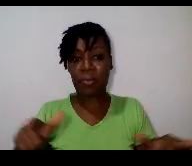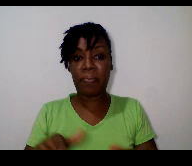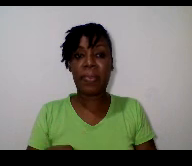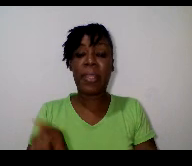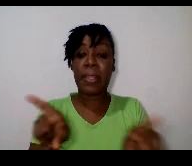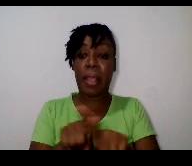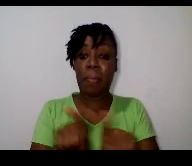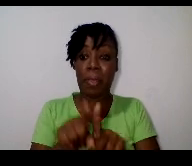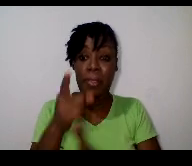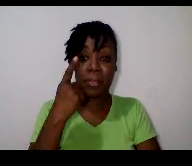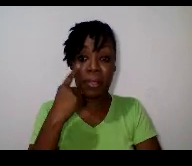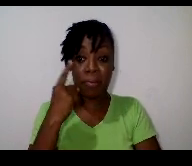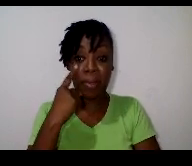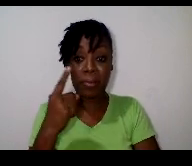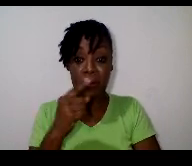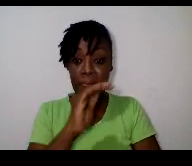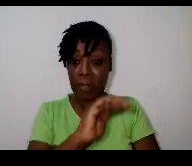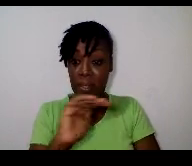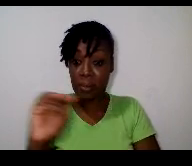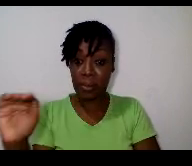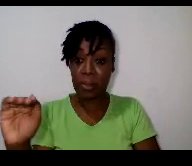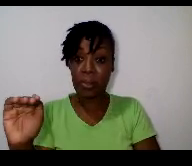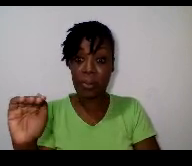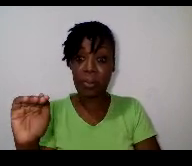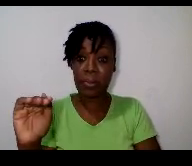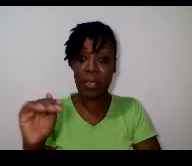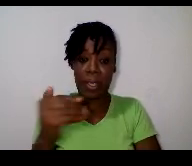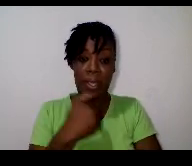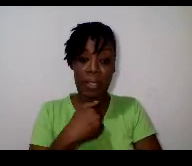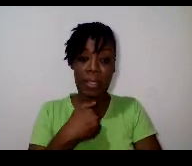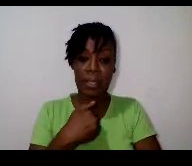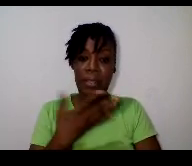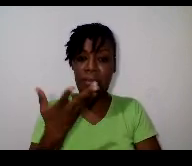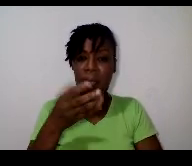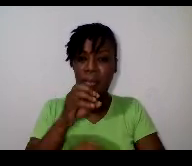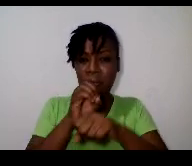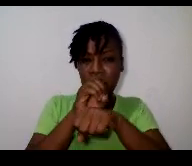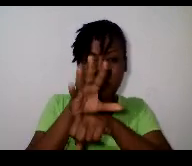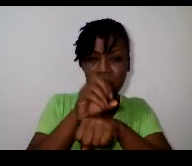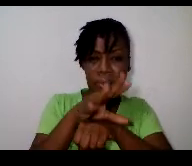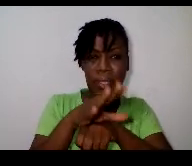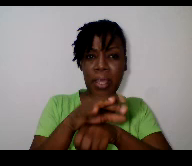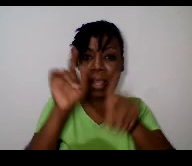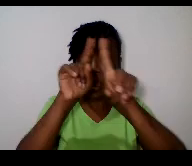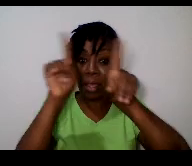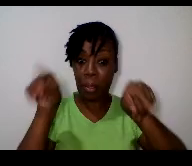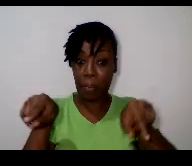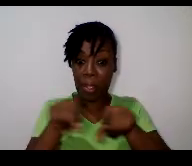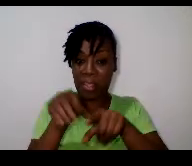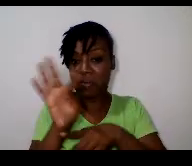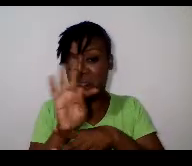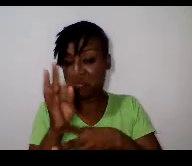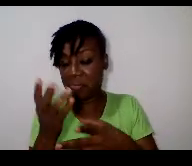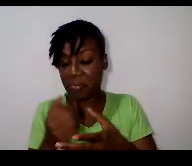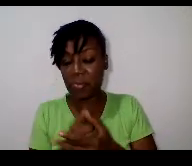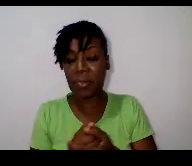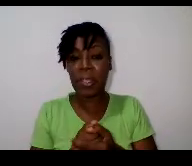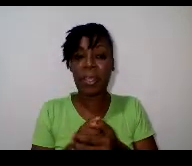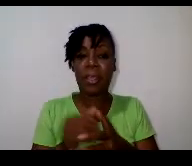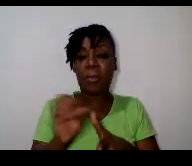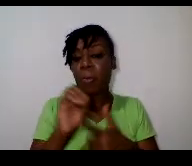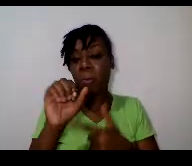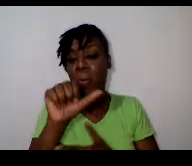visto que los niños que tienen una exposición a pantallas tienen dificultades en